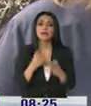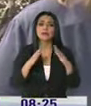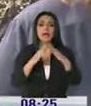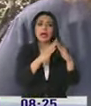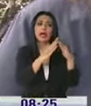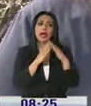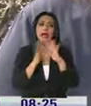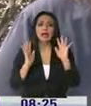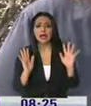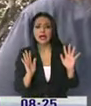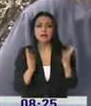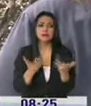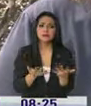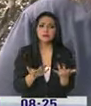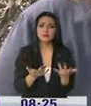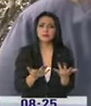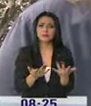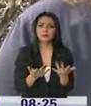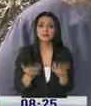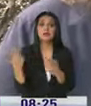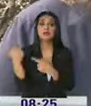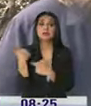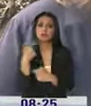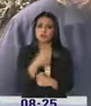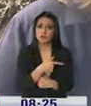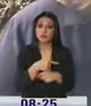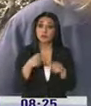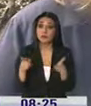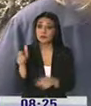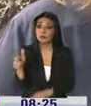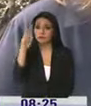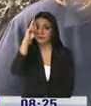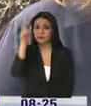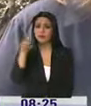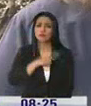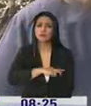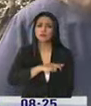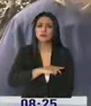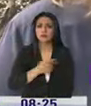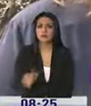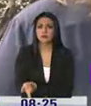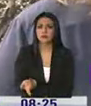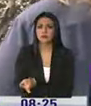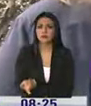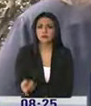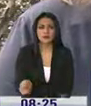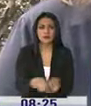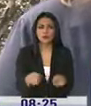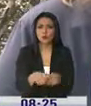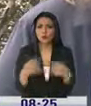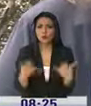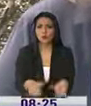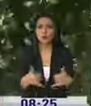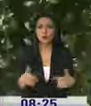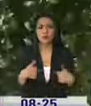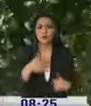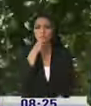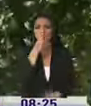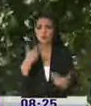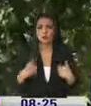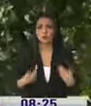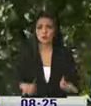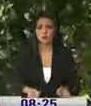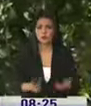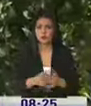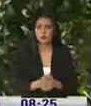conjunto es responsable. Cuando les convienen, que el municipio. Nos tienen como juguetes, señores, aquí. Ellos